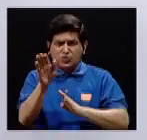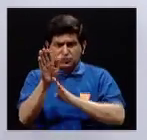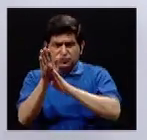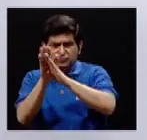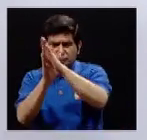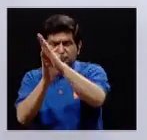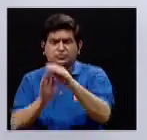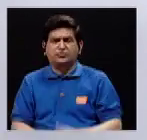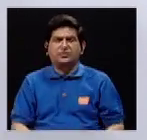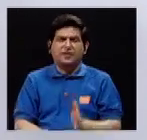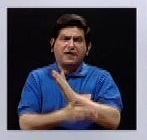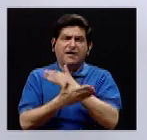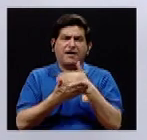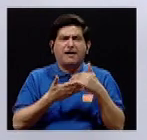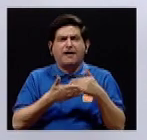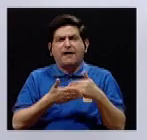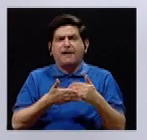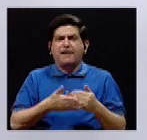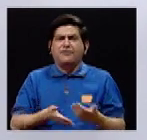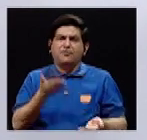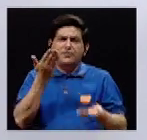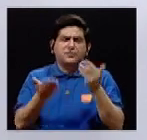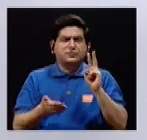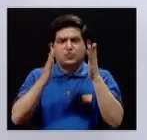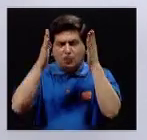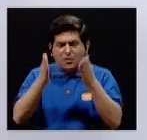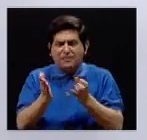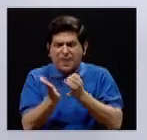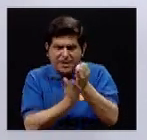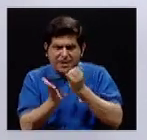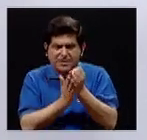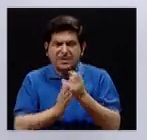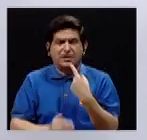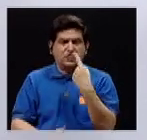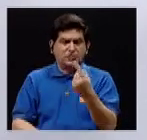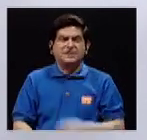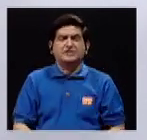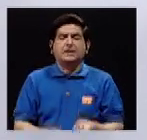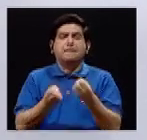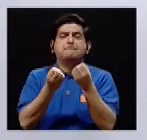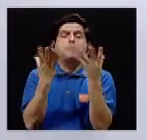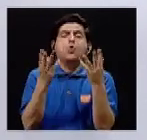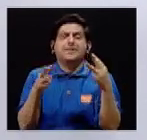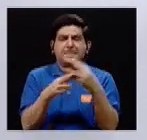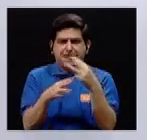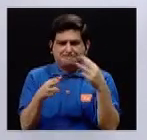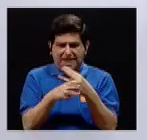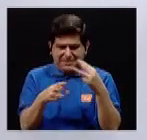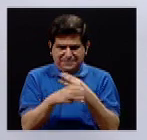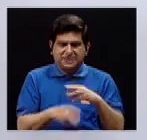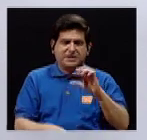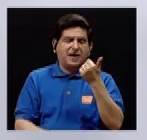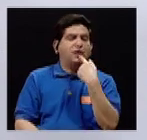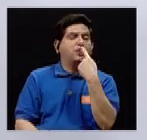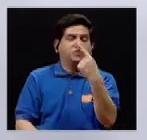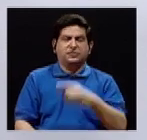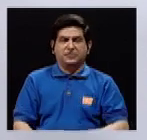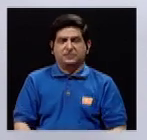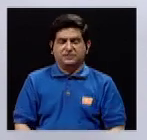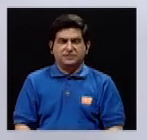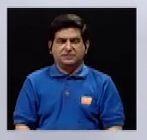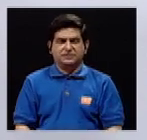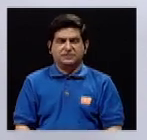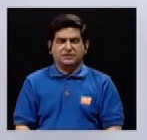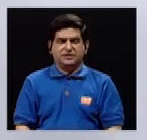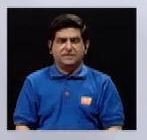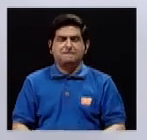desarrollo Pues hay algunos compañeros investigadores que lo llaman multim matemáticas hay otros que los